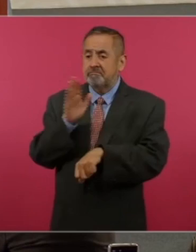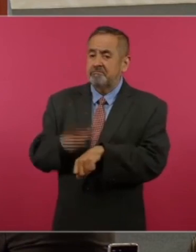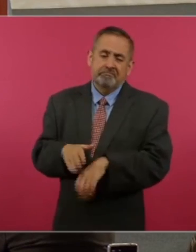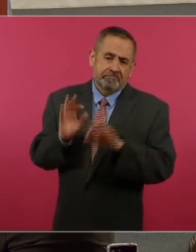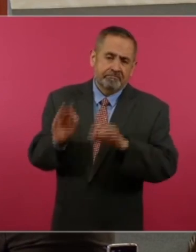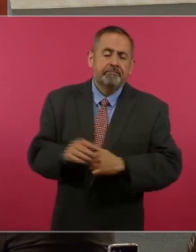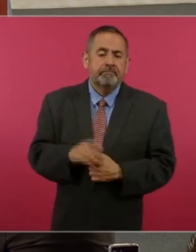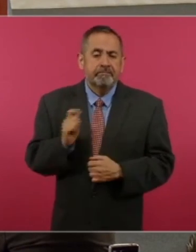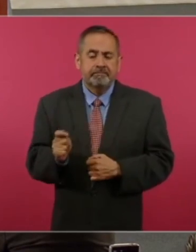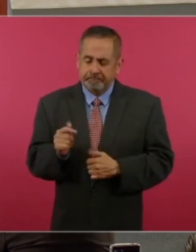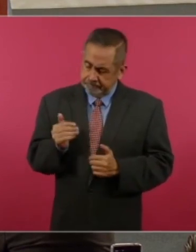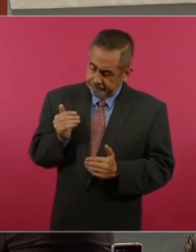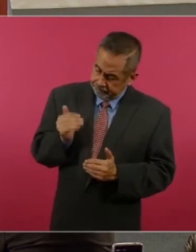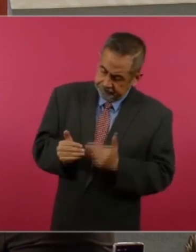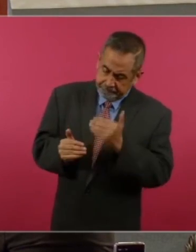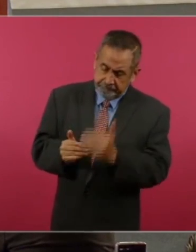Vamos avanzando.